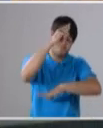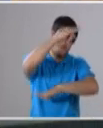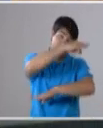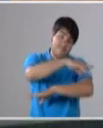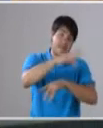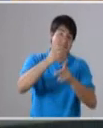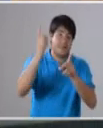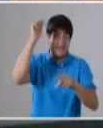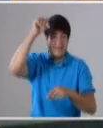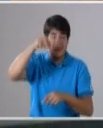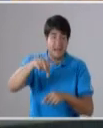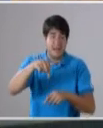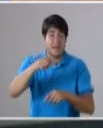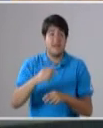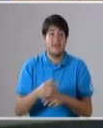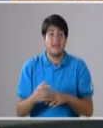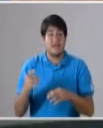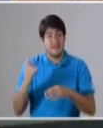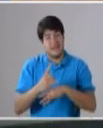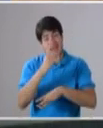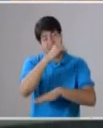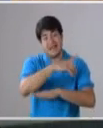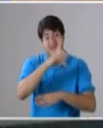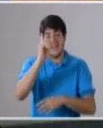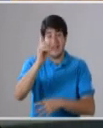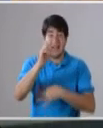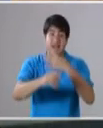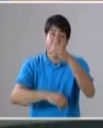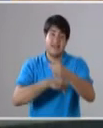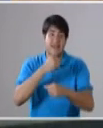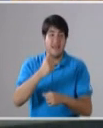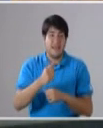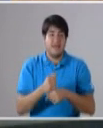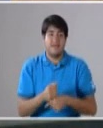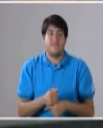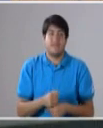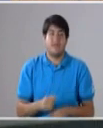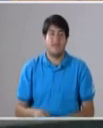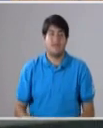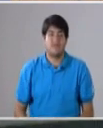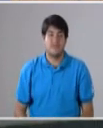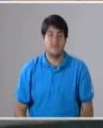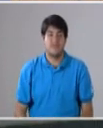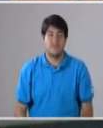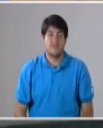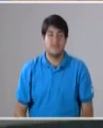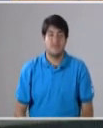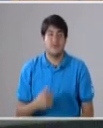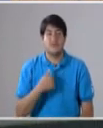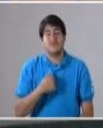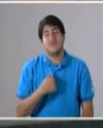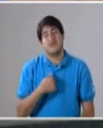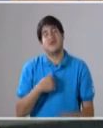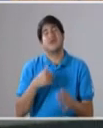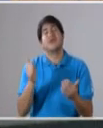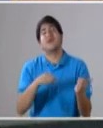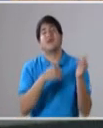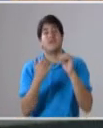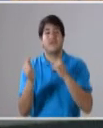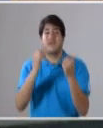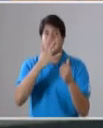Puerto Vallarta al Distrito Federal. Aleluya, dije, aleluya. Dios te bendiga, vos, dije.